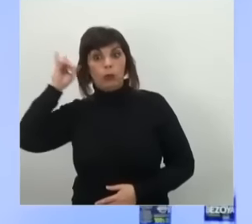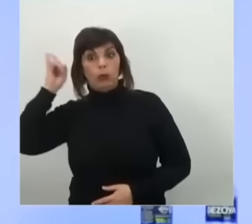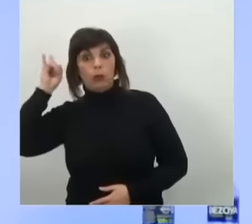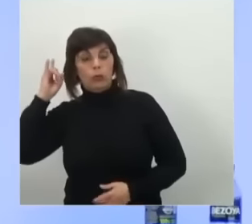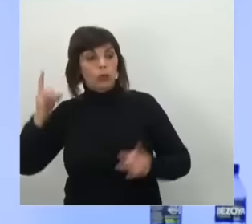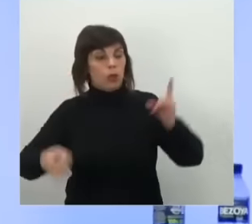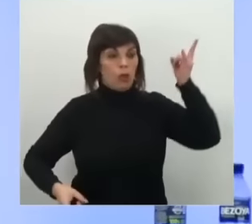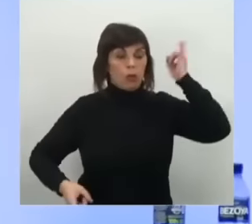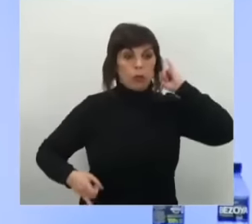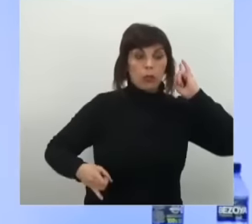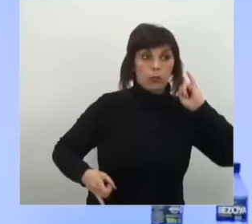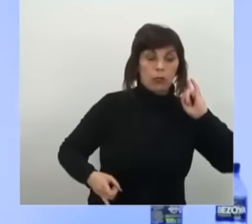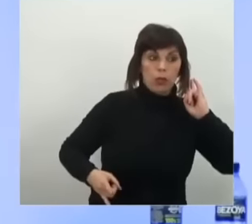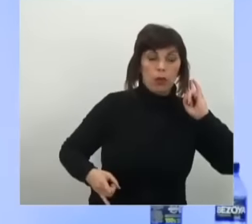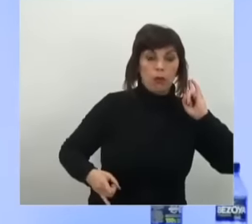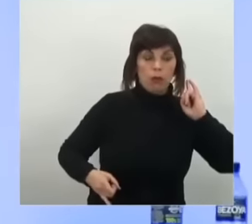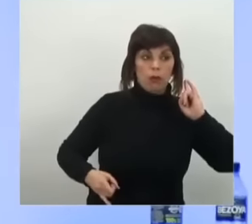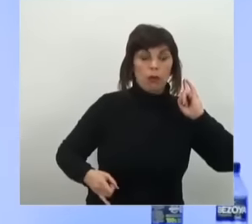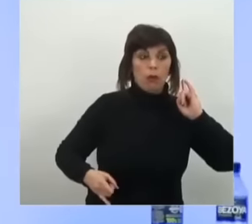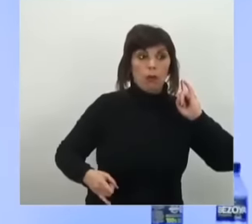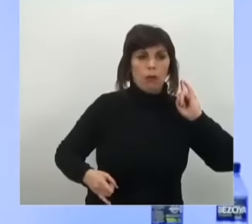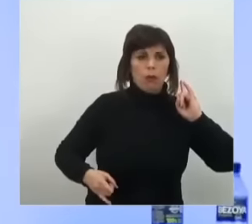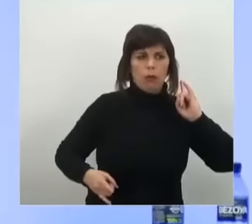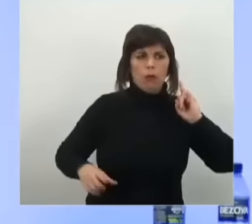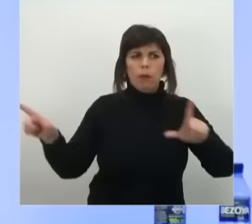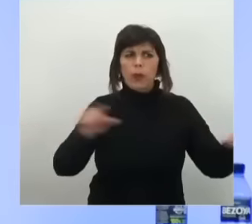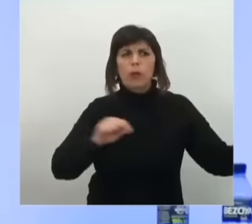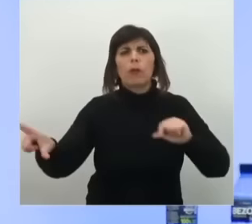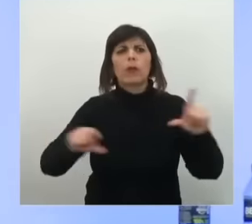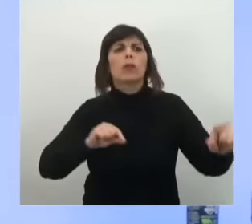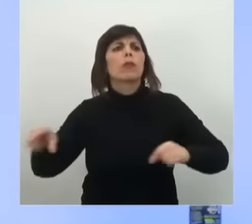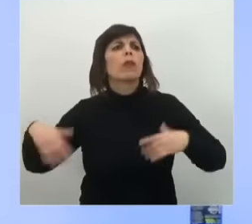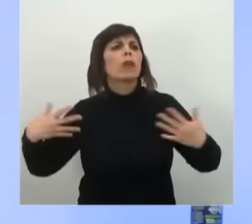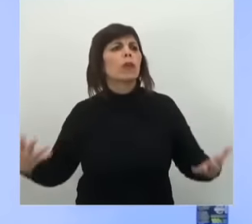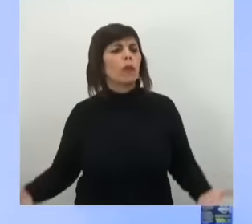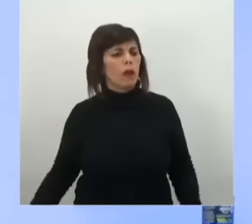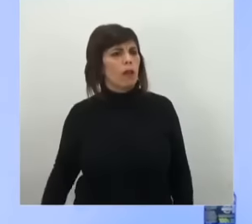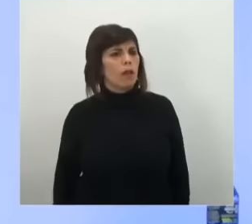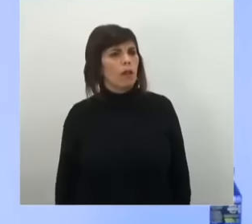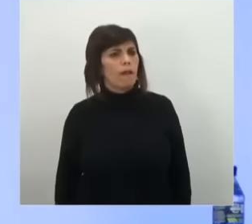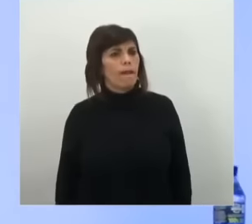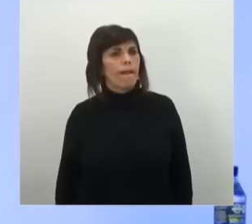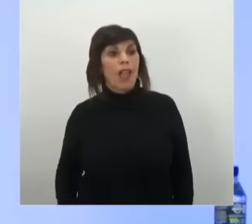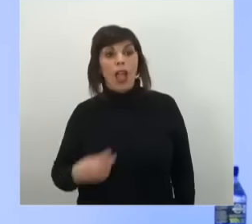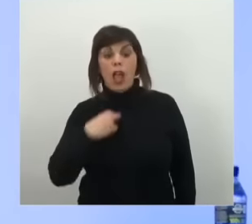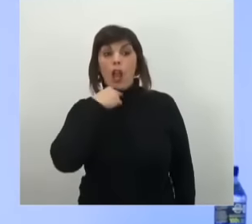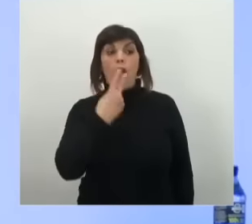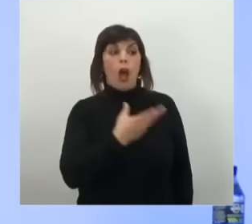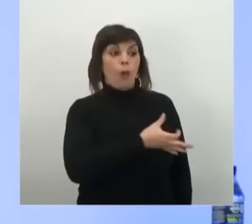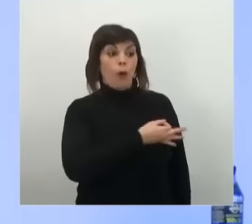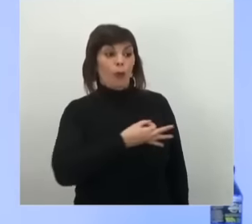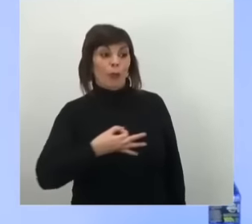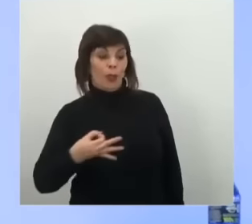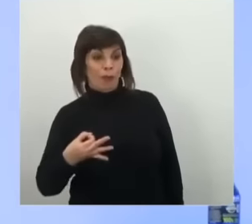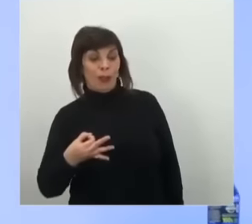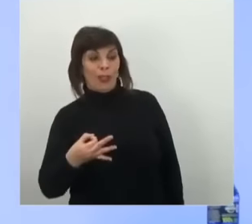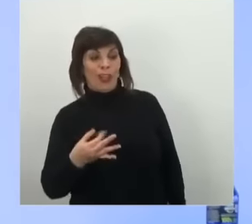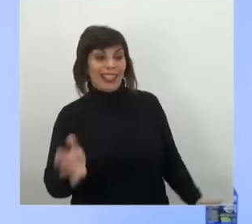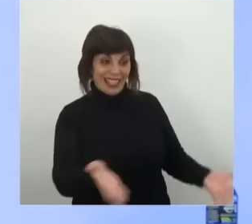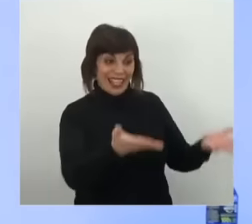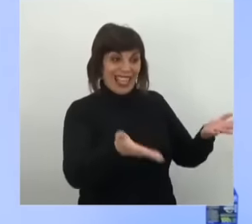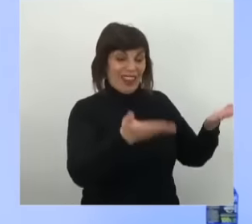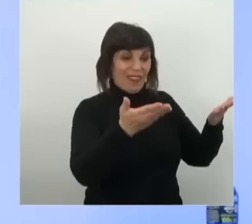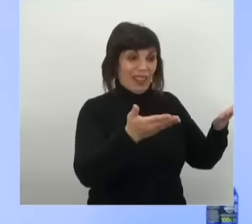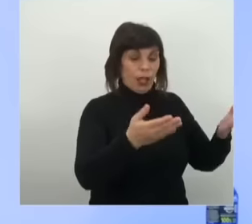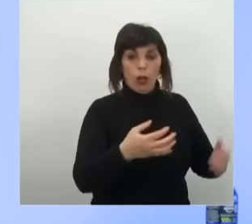decisión de usted ver lo que va a suceder si escucha la voz correcta o quedarse simplemente observando